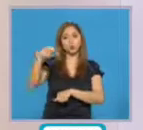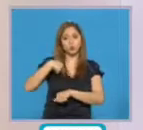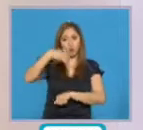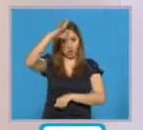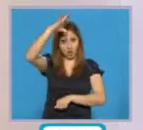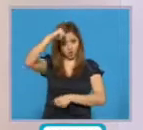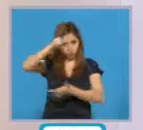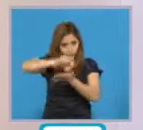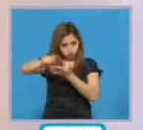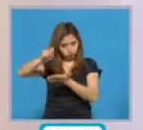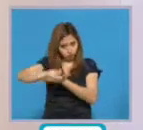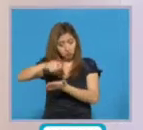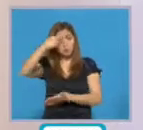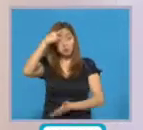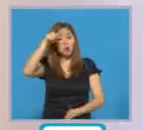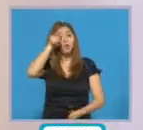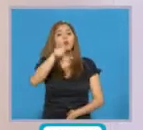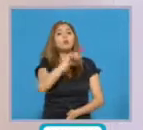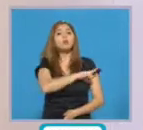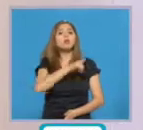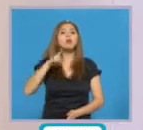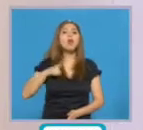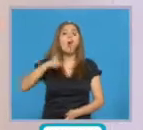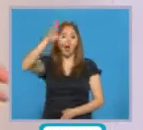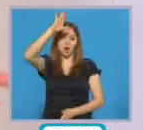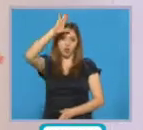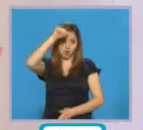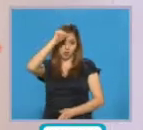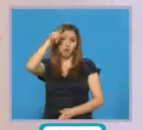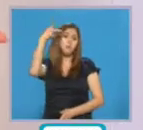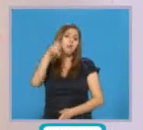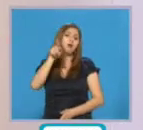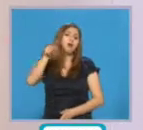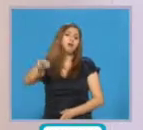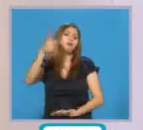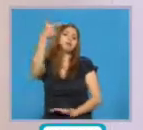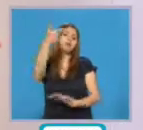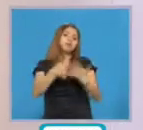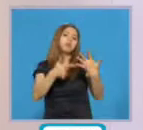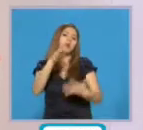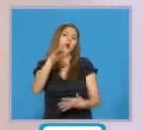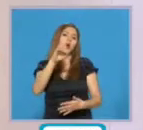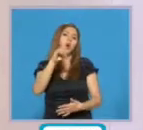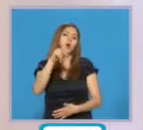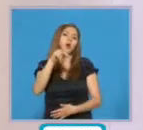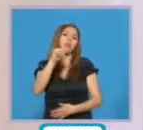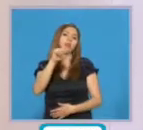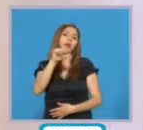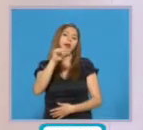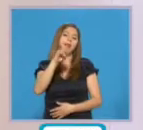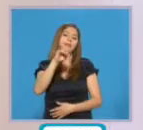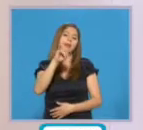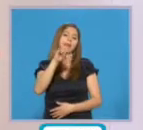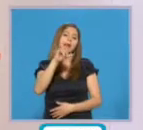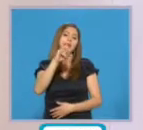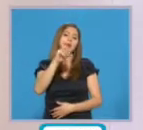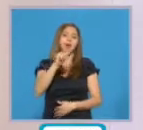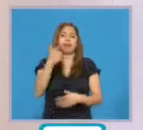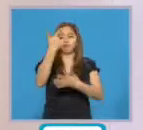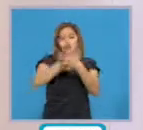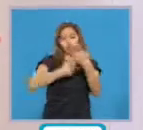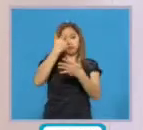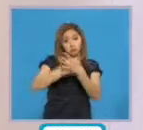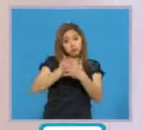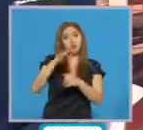para que puedas tú realmente tener. Y además, pues ella es contadora, entonces hace trabajos de contabilidad. Entonces, pues también al cliente